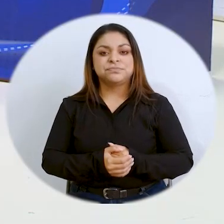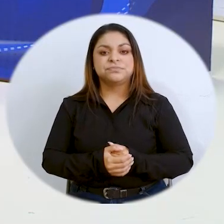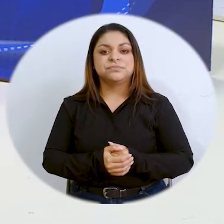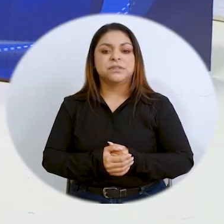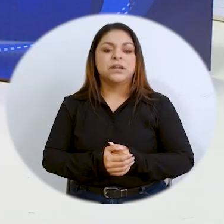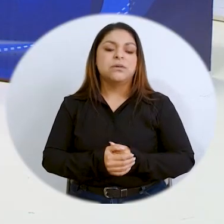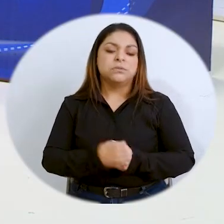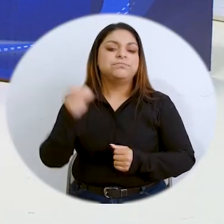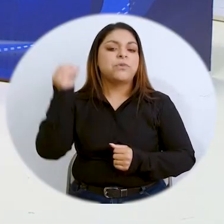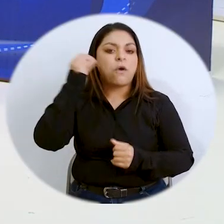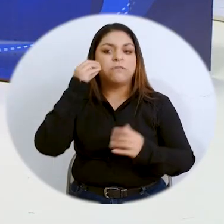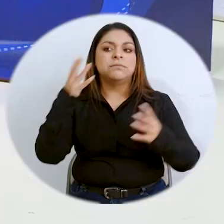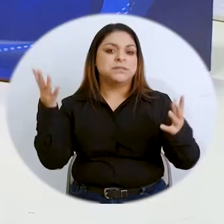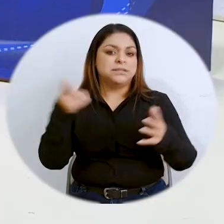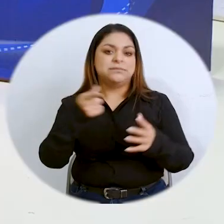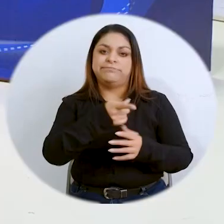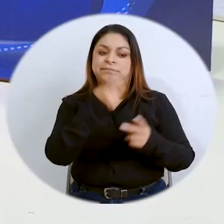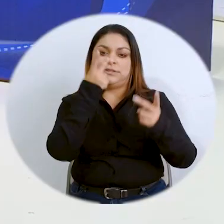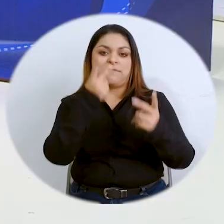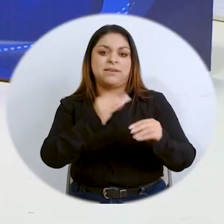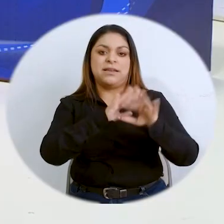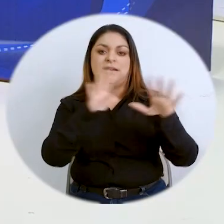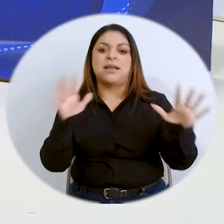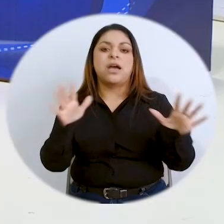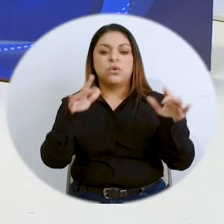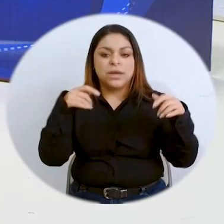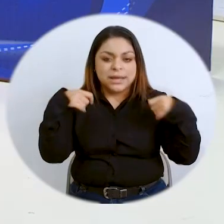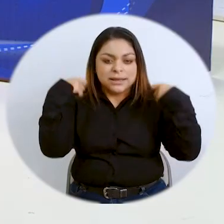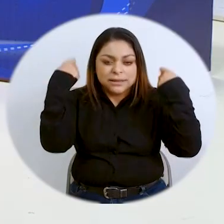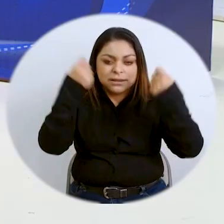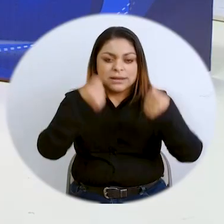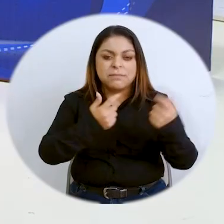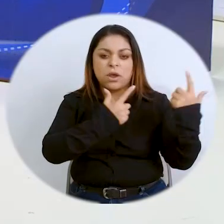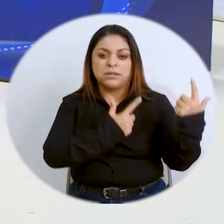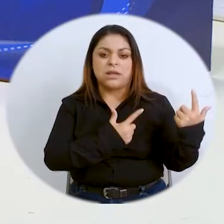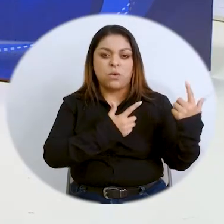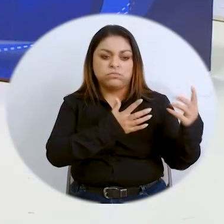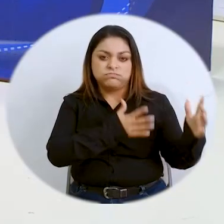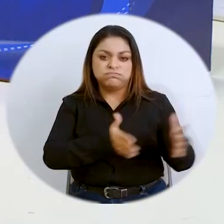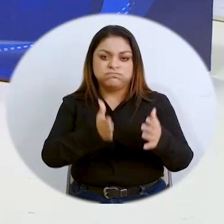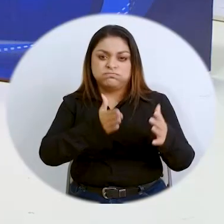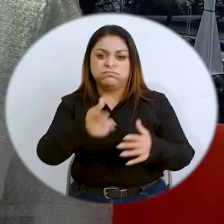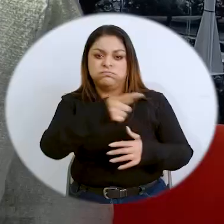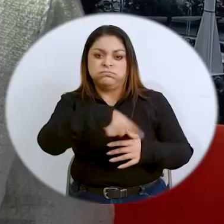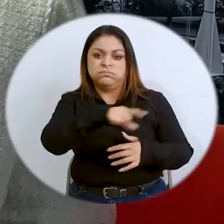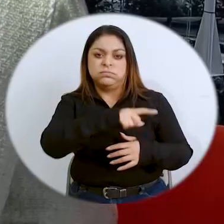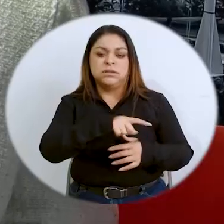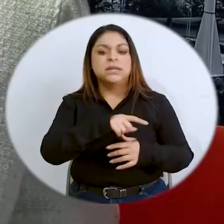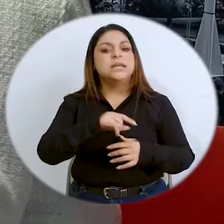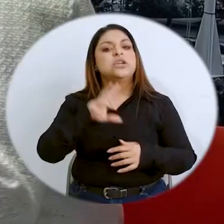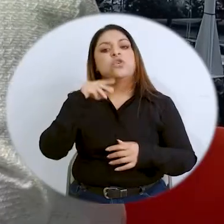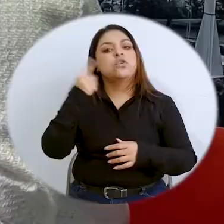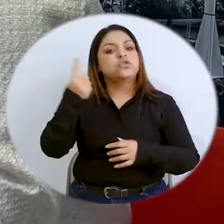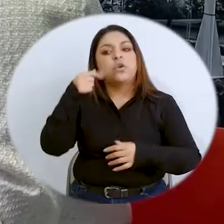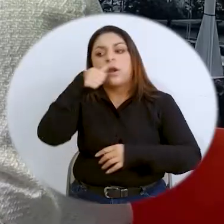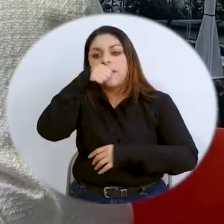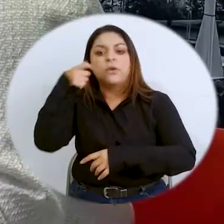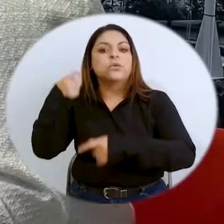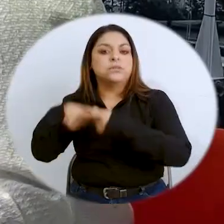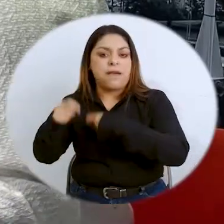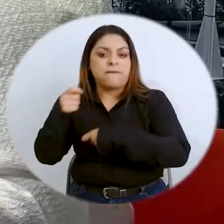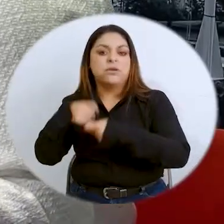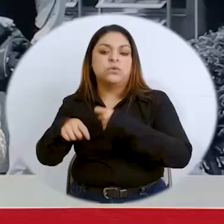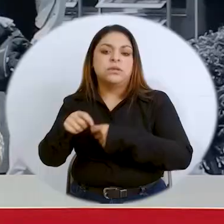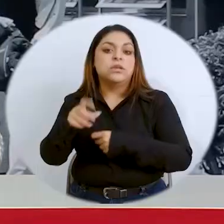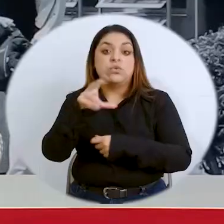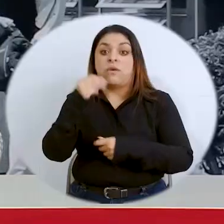de la violencia y el crimen organizado, ¿verdad? El crimen organizado va más allá que el narcotráfico y no es tan fácil de